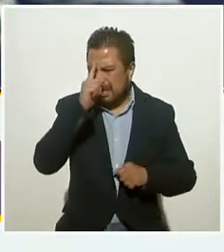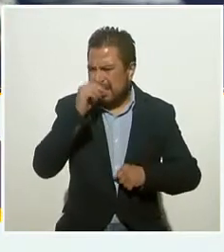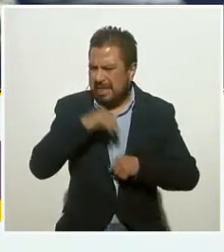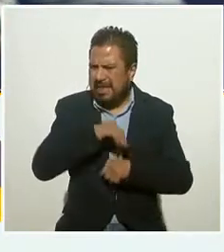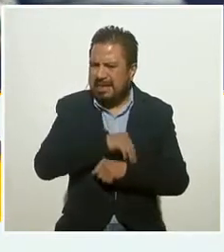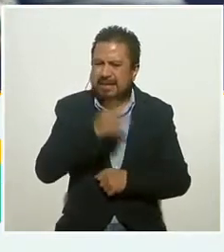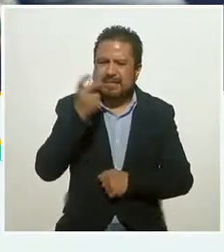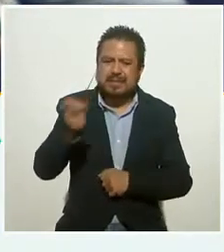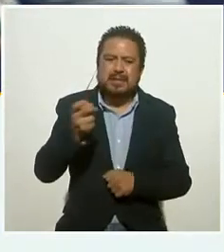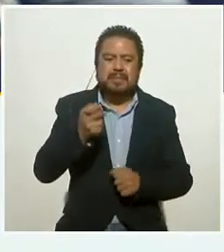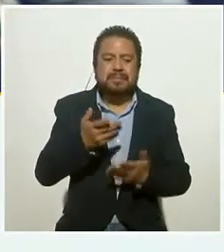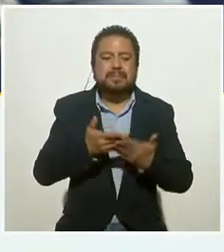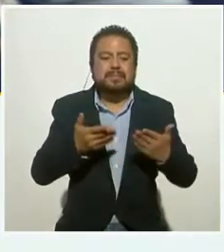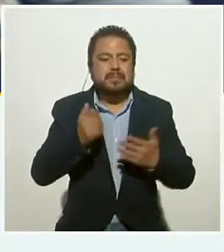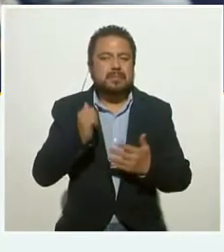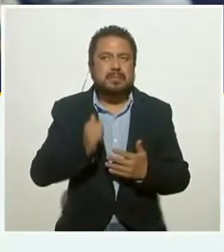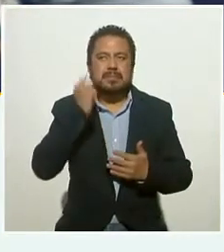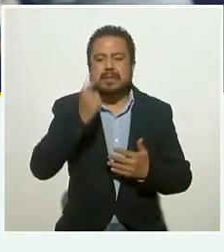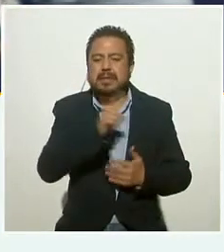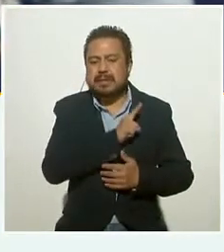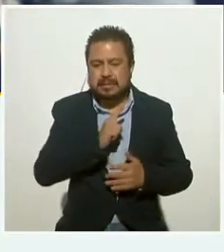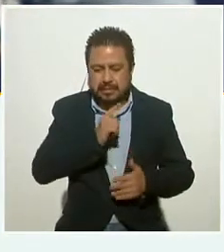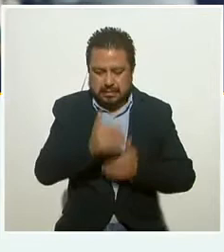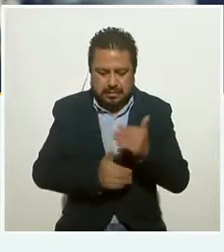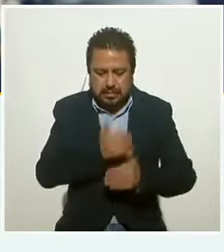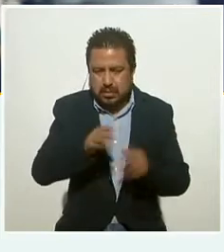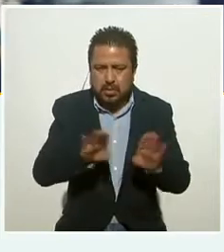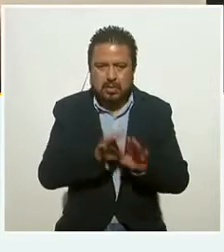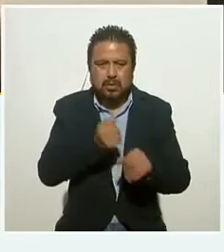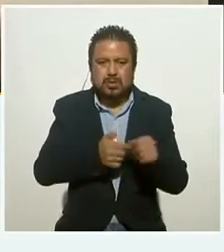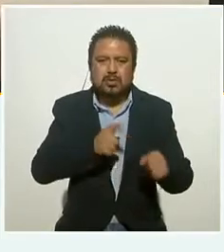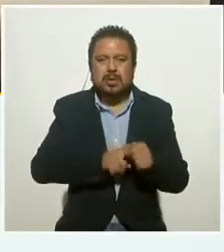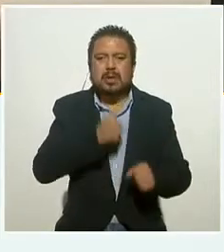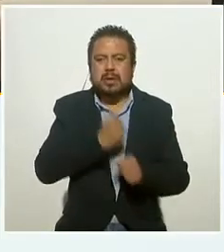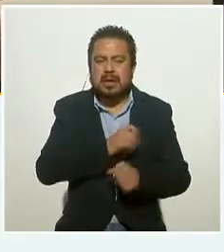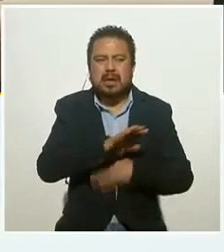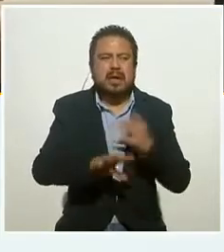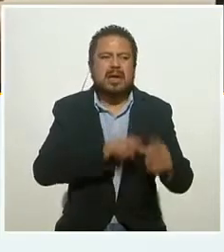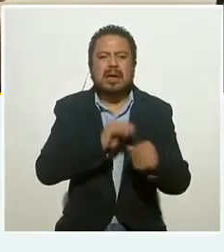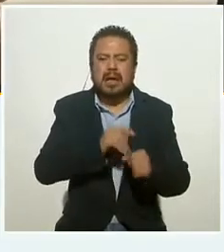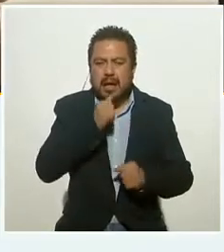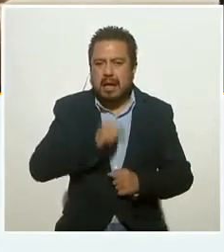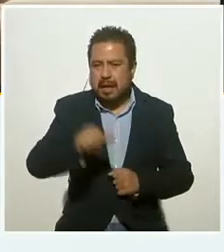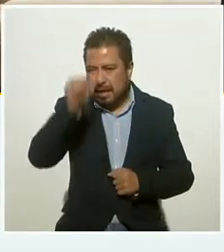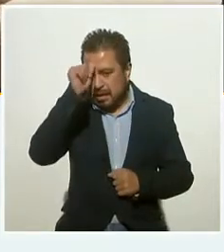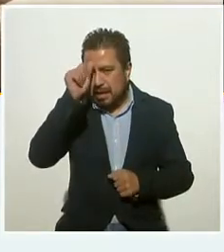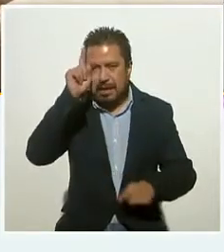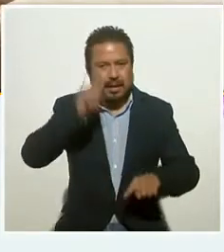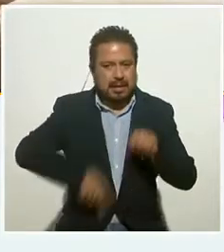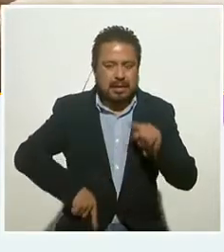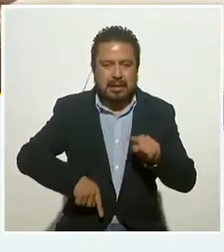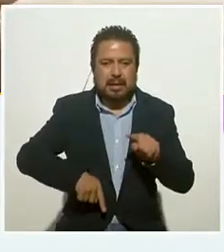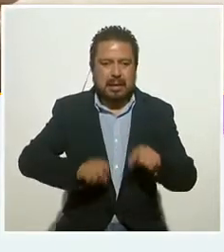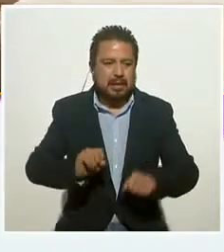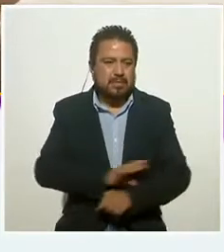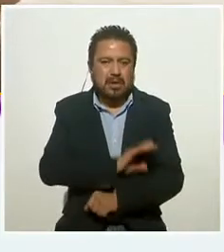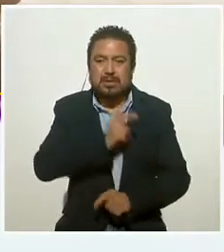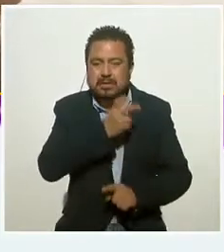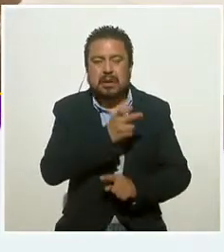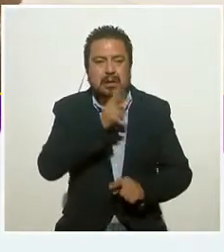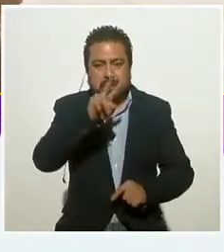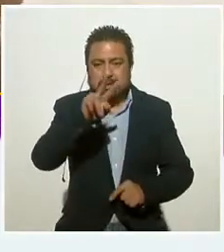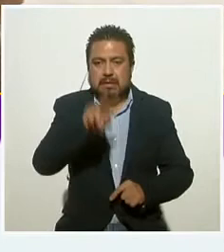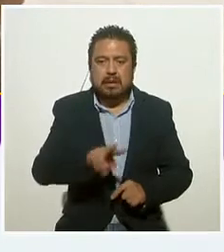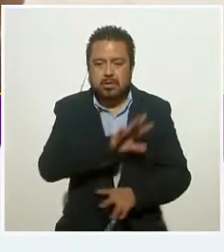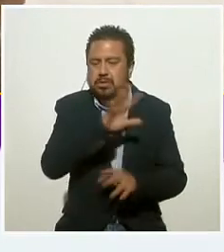mentira. Y de hecho algo que tenemos que ir avanzando como sociedad es primero hacernos alfabetas en vez de analfabetas emocionales, porque la verdad es que